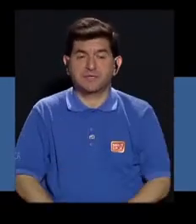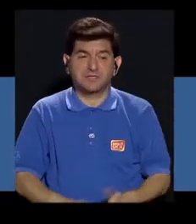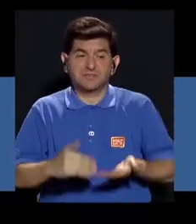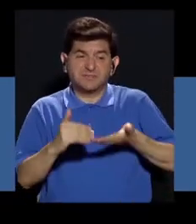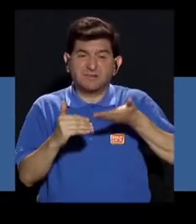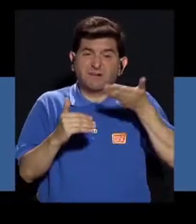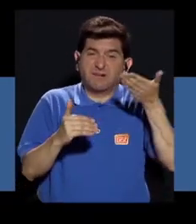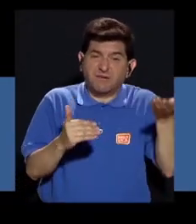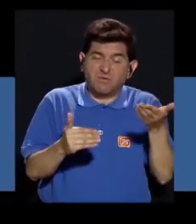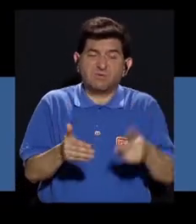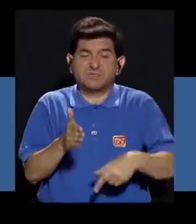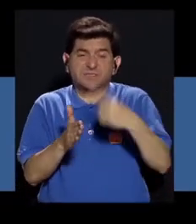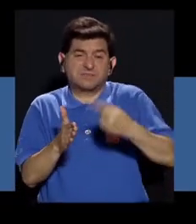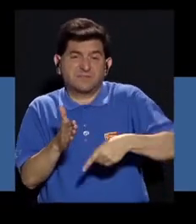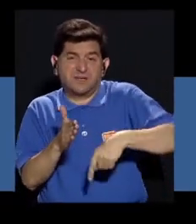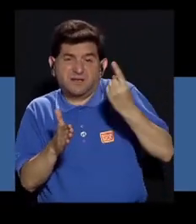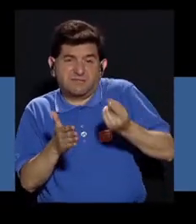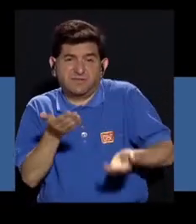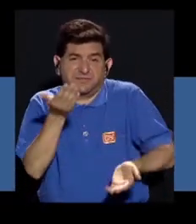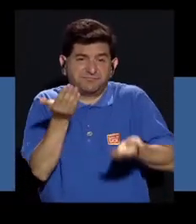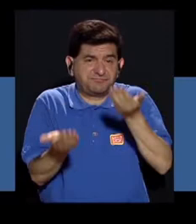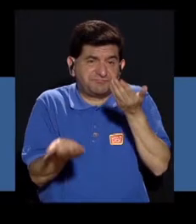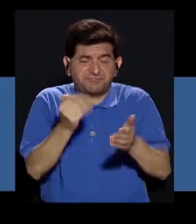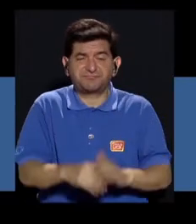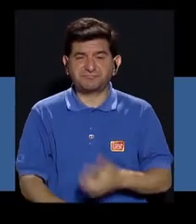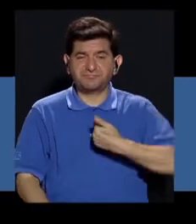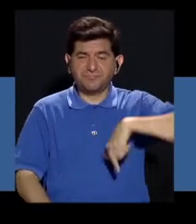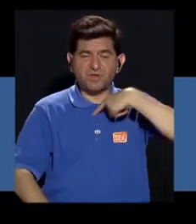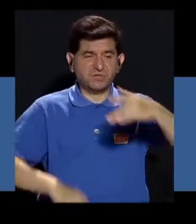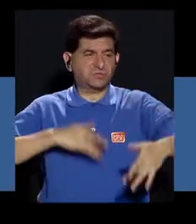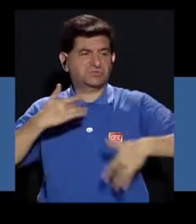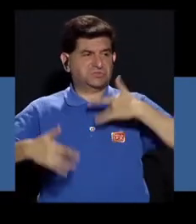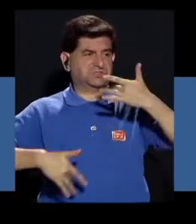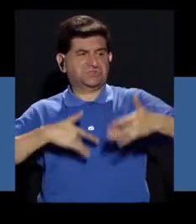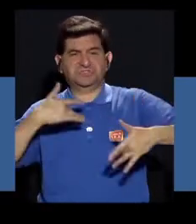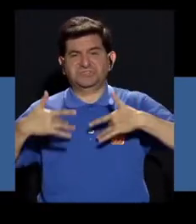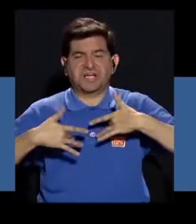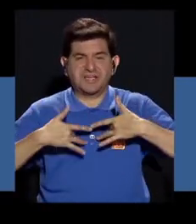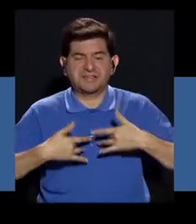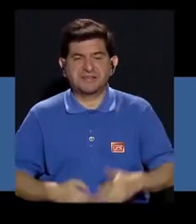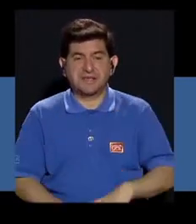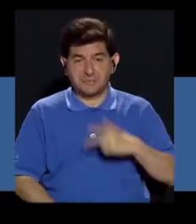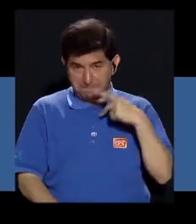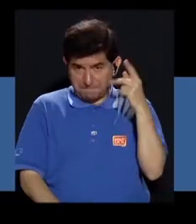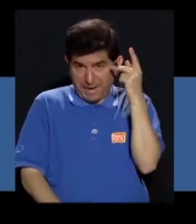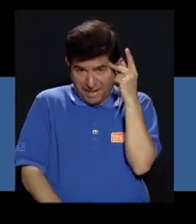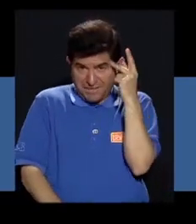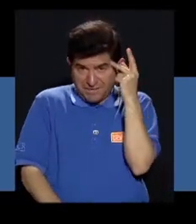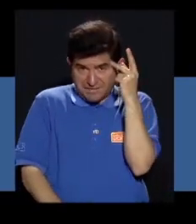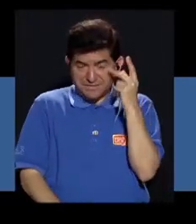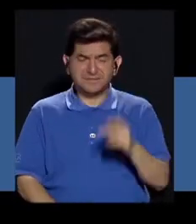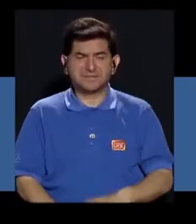muchas veces nos sentimos como padres, nos sentimos